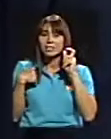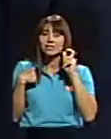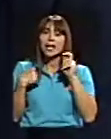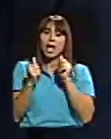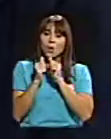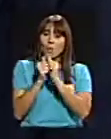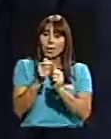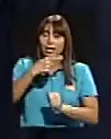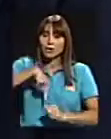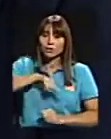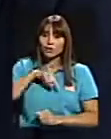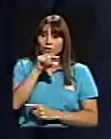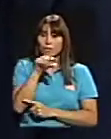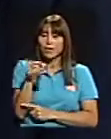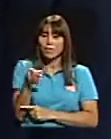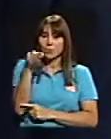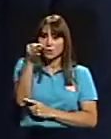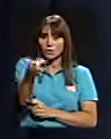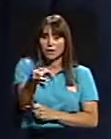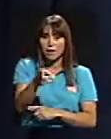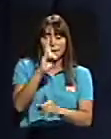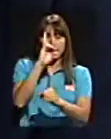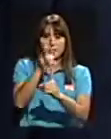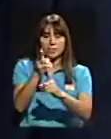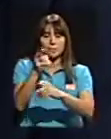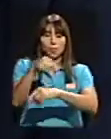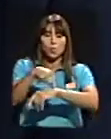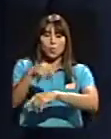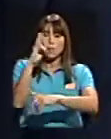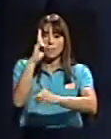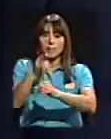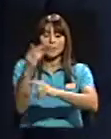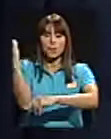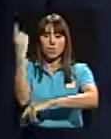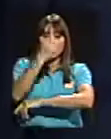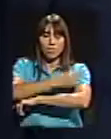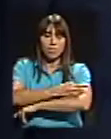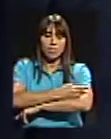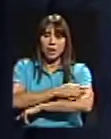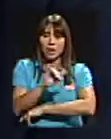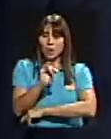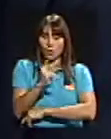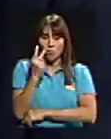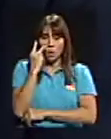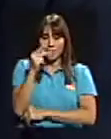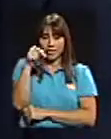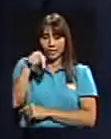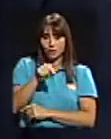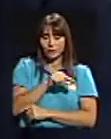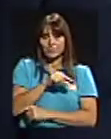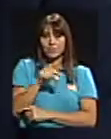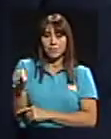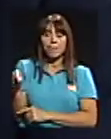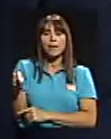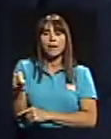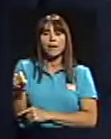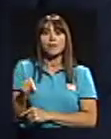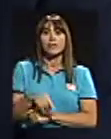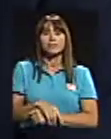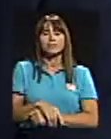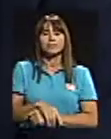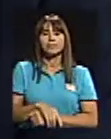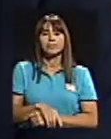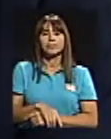la próxima semana en los mismos espacios y circunstancias en las que nos hicieron el favor en esta.